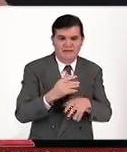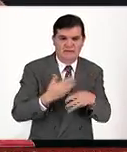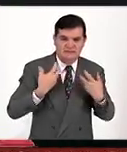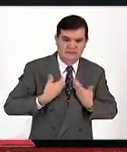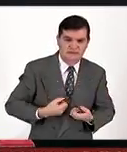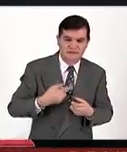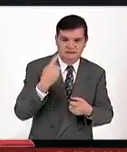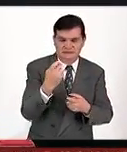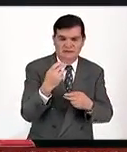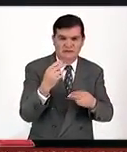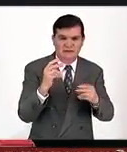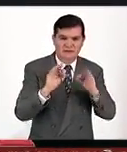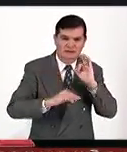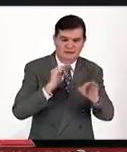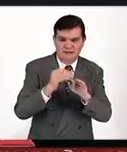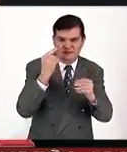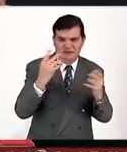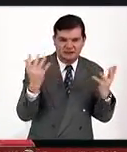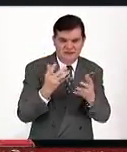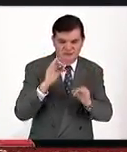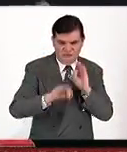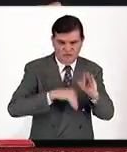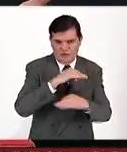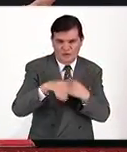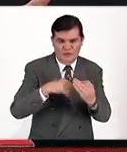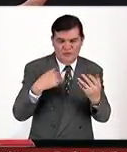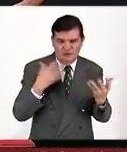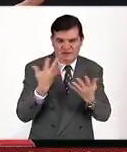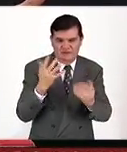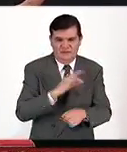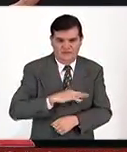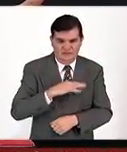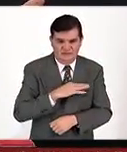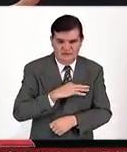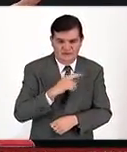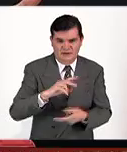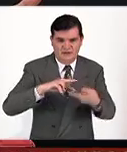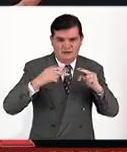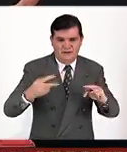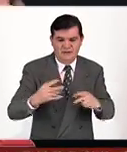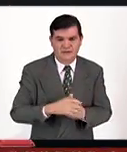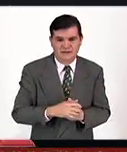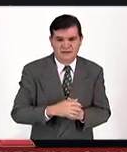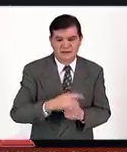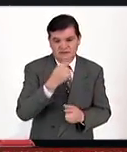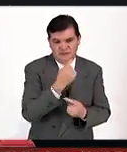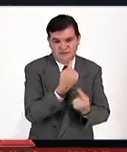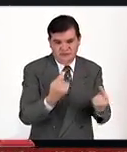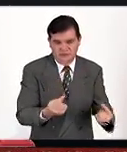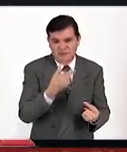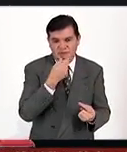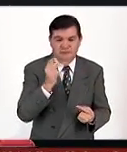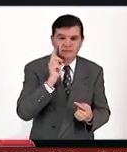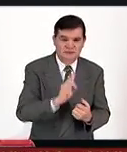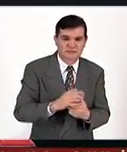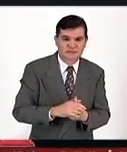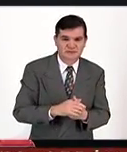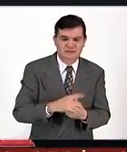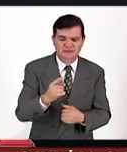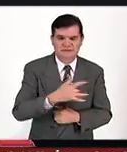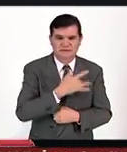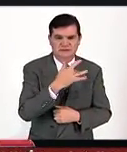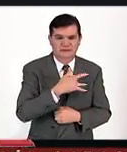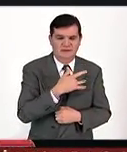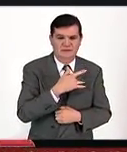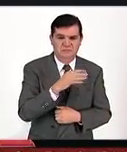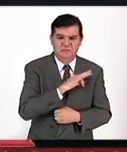Entonces estamos tratando de darle todo, creyendo que eso lo hace feliz, y al contrario, el niño, la niña se